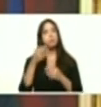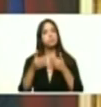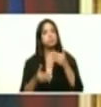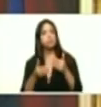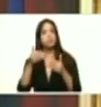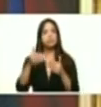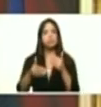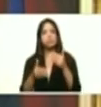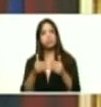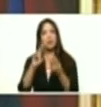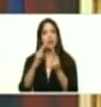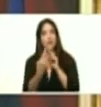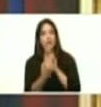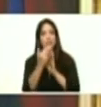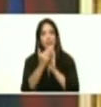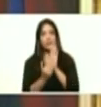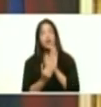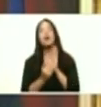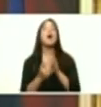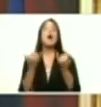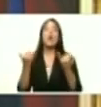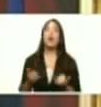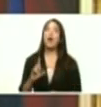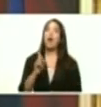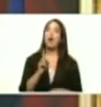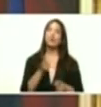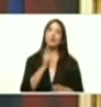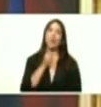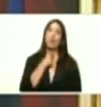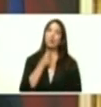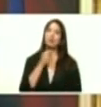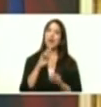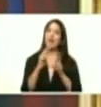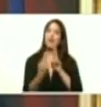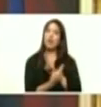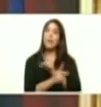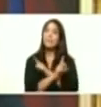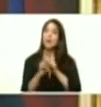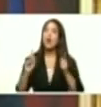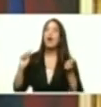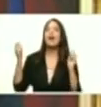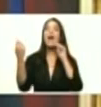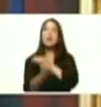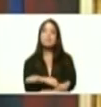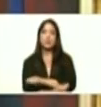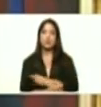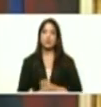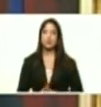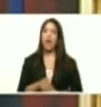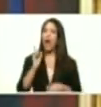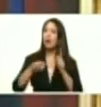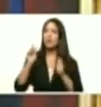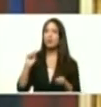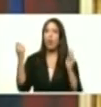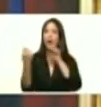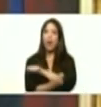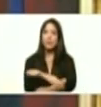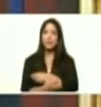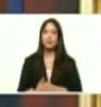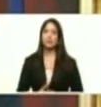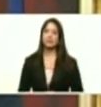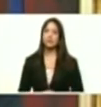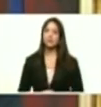algunas reformas. Palabritas no nos gusta, pero... Cambios, vamos a poner, en algunos cambios tributarios.